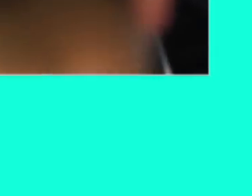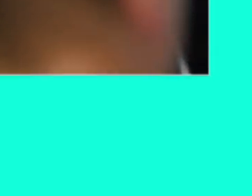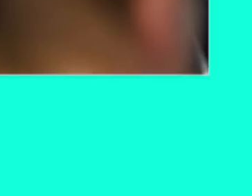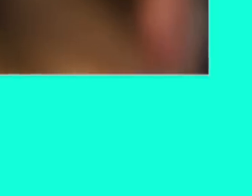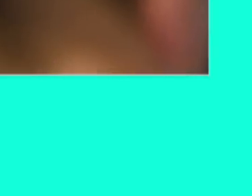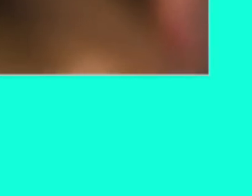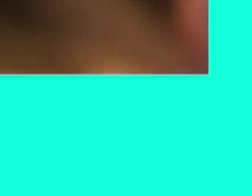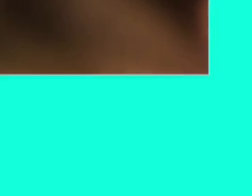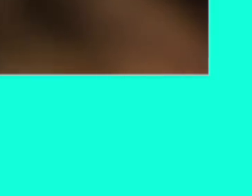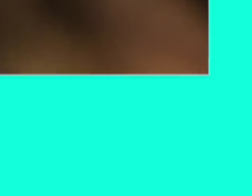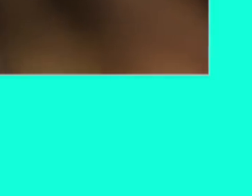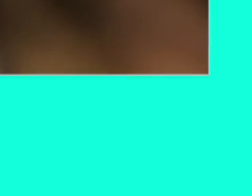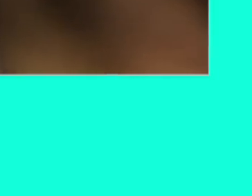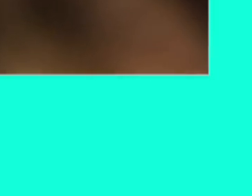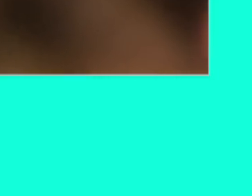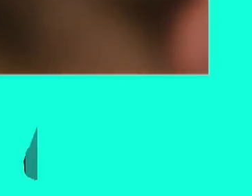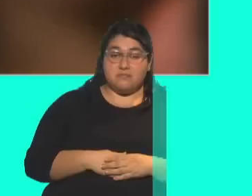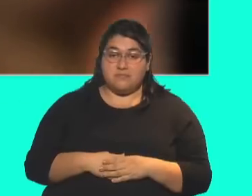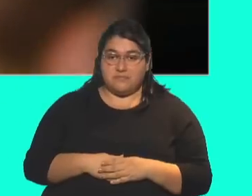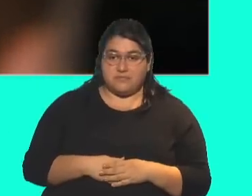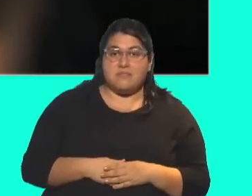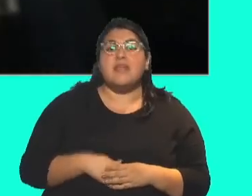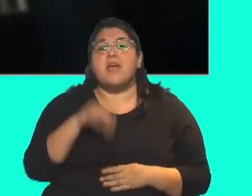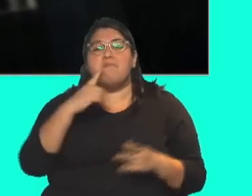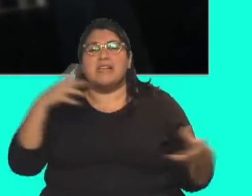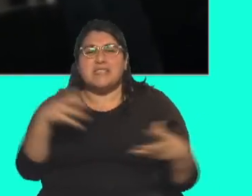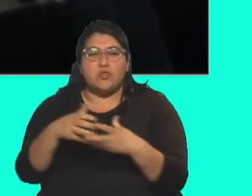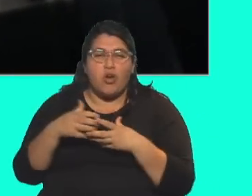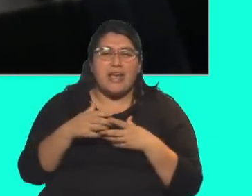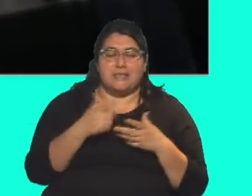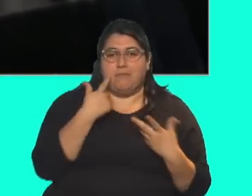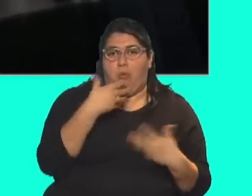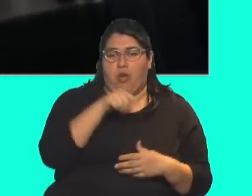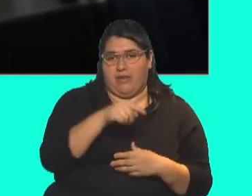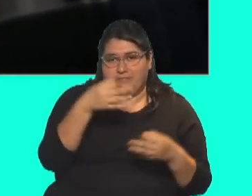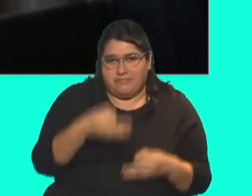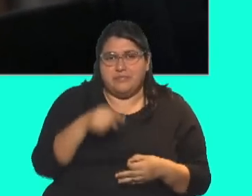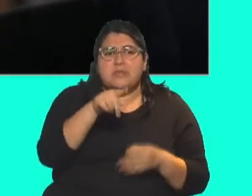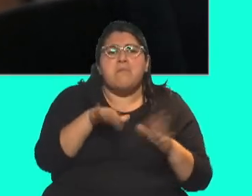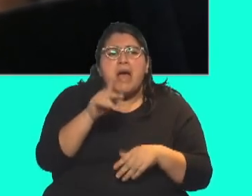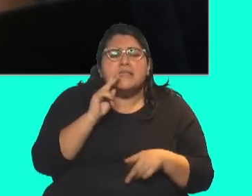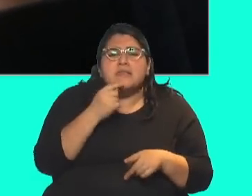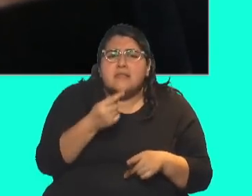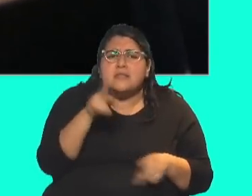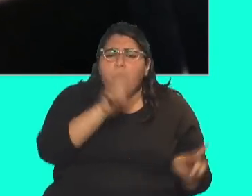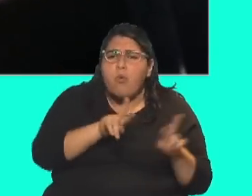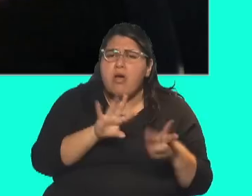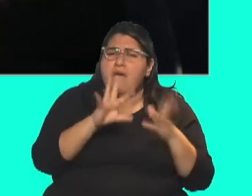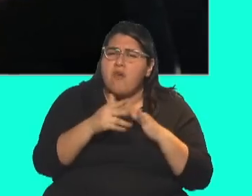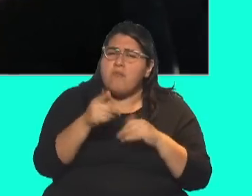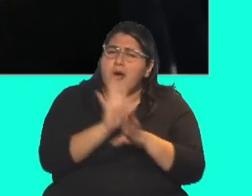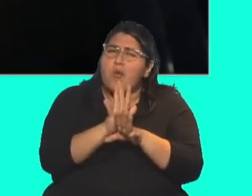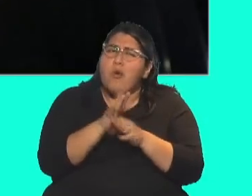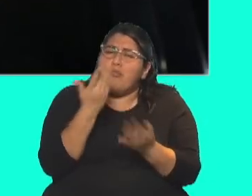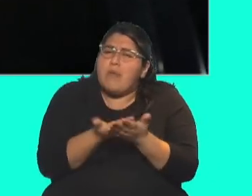en derechos en participación empobrecer a los sectores populares y avanzar sobre los liderazgos que condensa en un proyecto histórico por lo